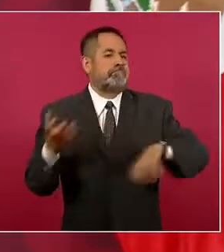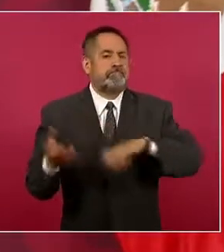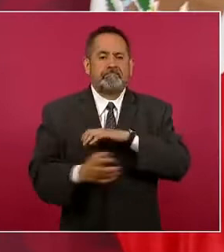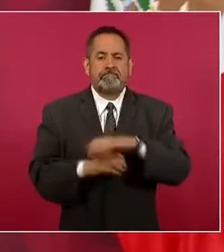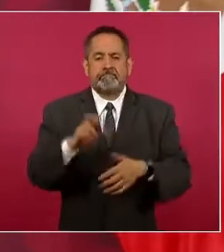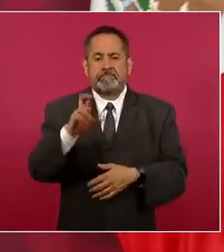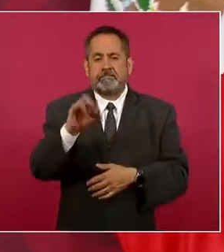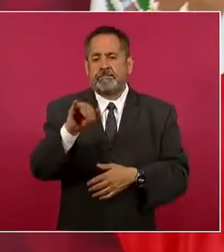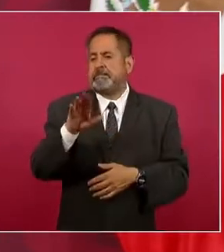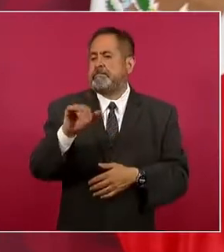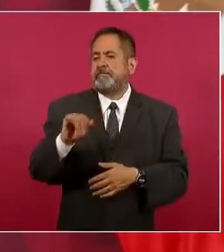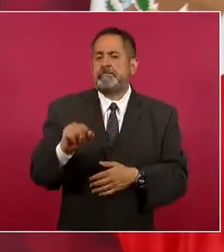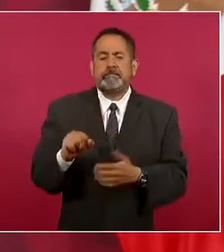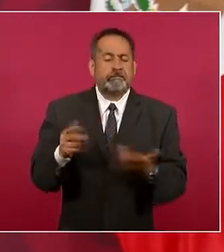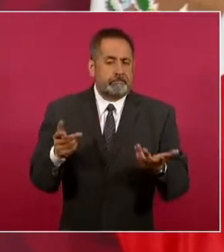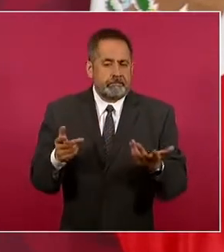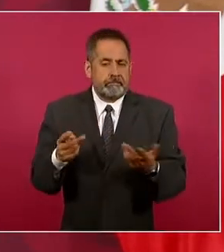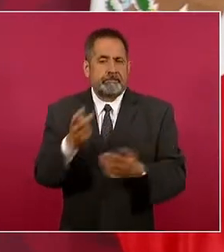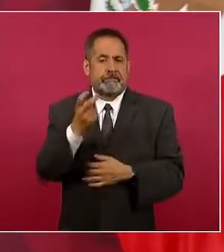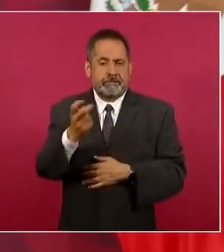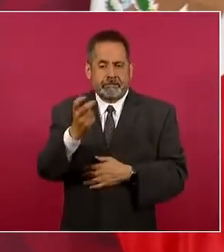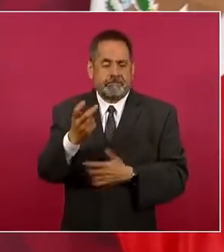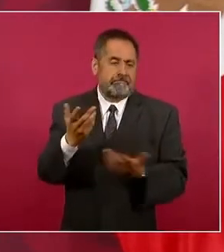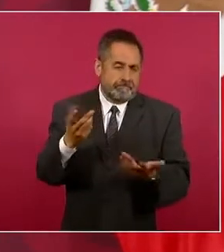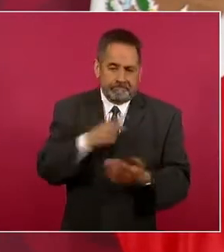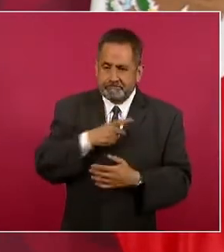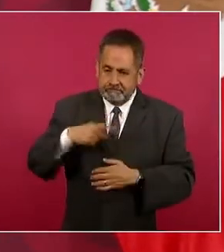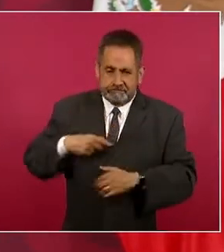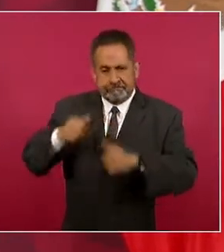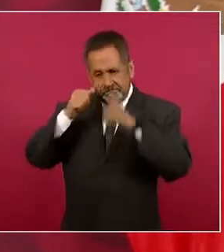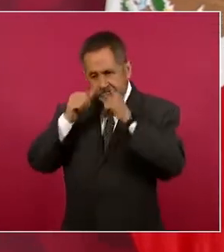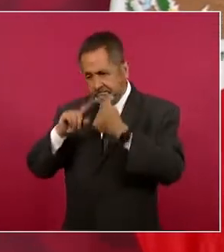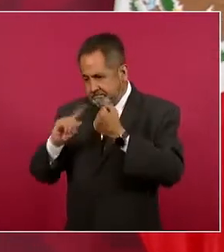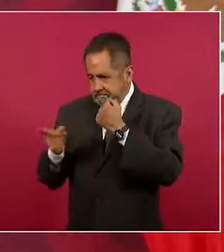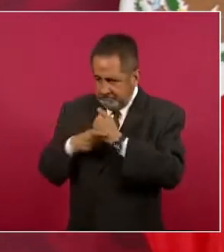¿Y qué es lo que se tiene que hacer?